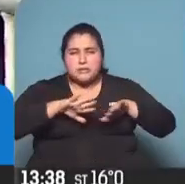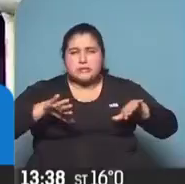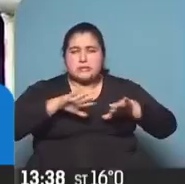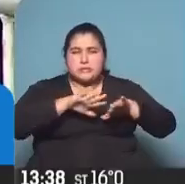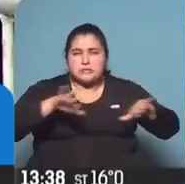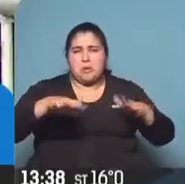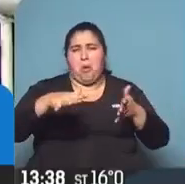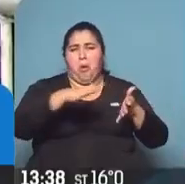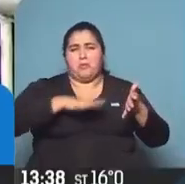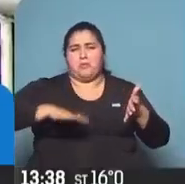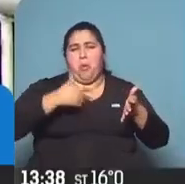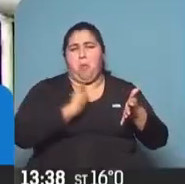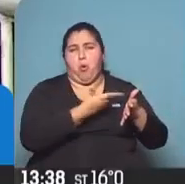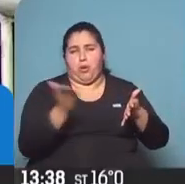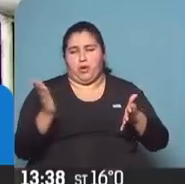depósitos